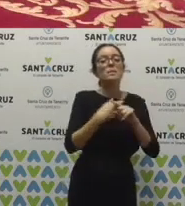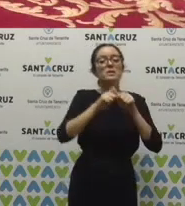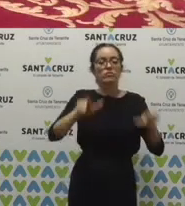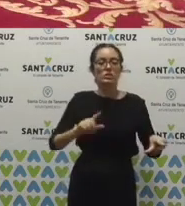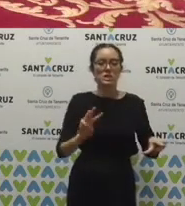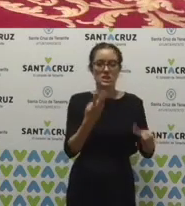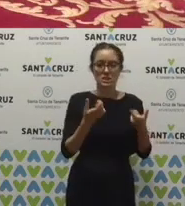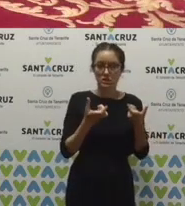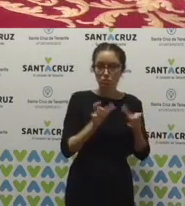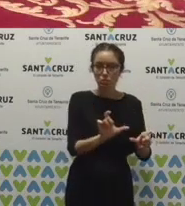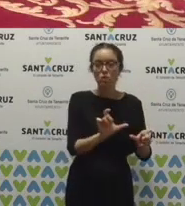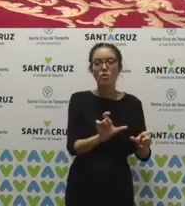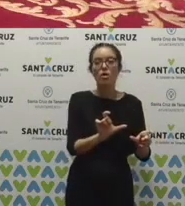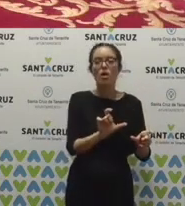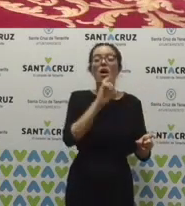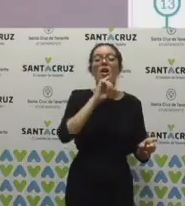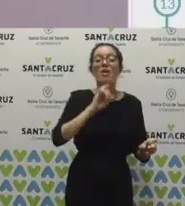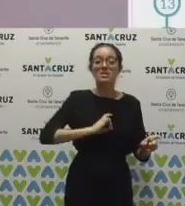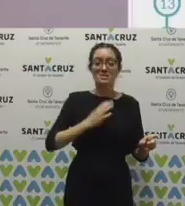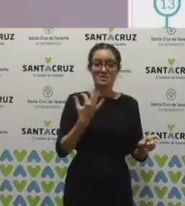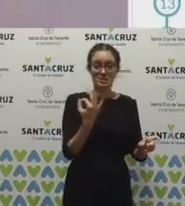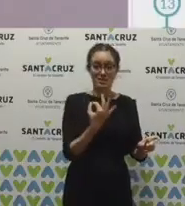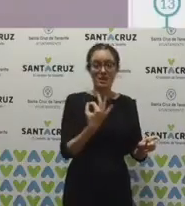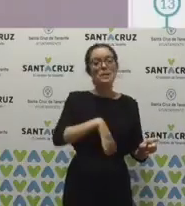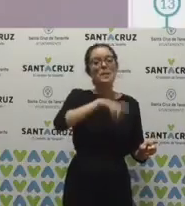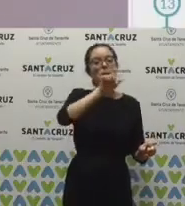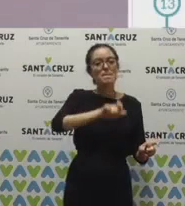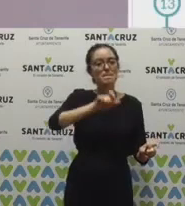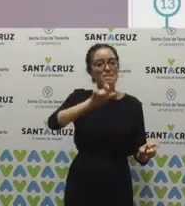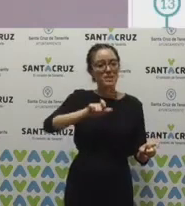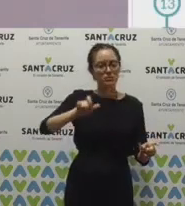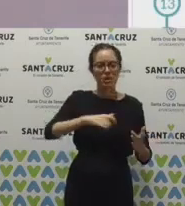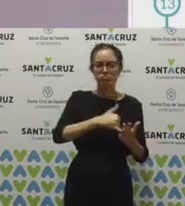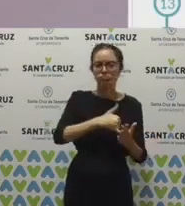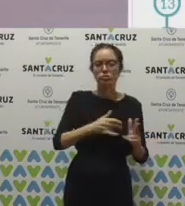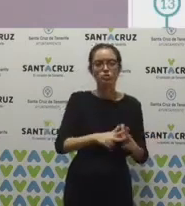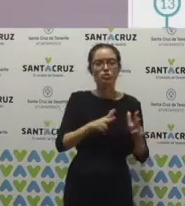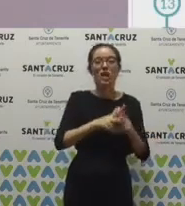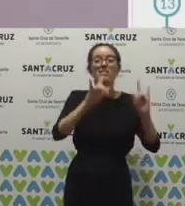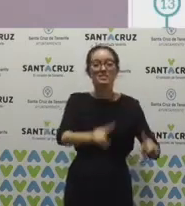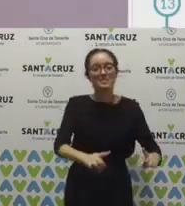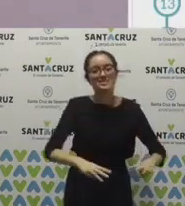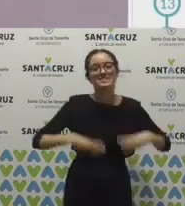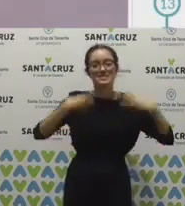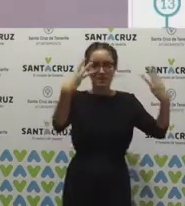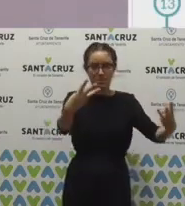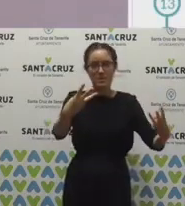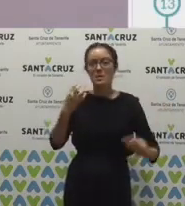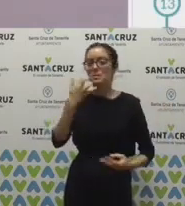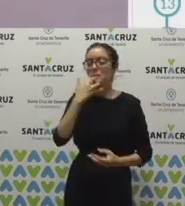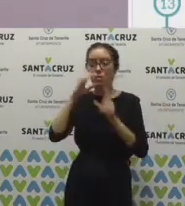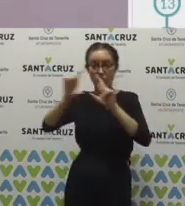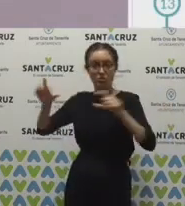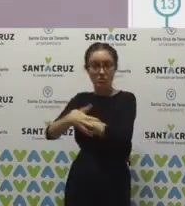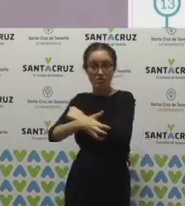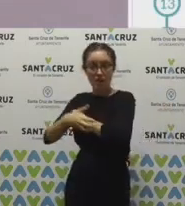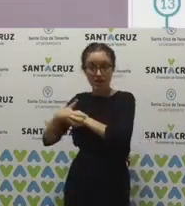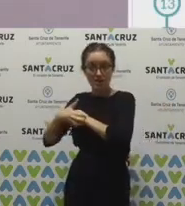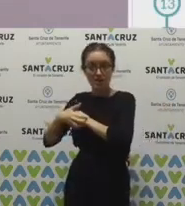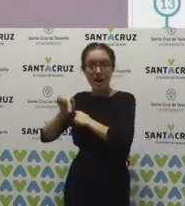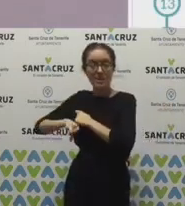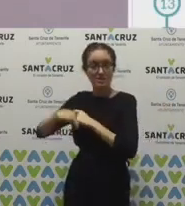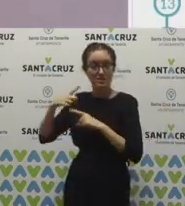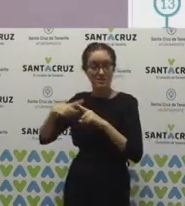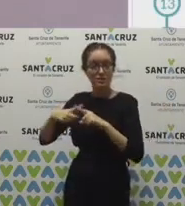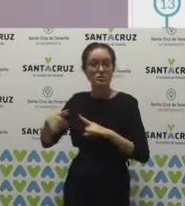sector alerta de la multiplicación de personas en vulnerabilidad social otra entidad como cáritas recibía en nuestro municipio